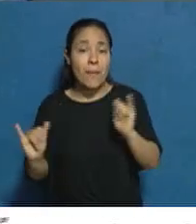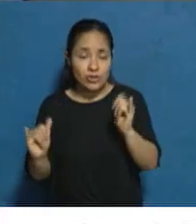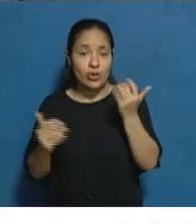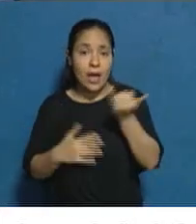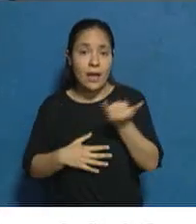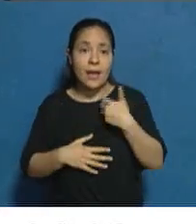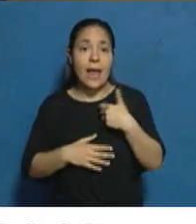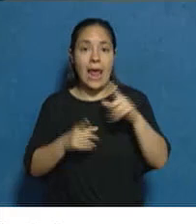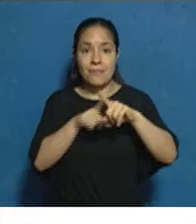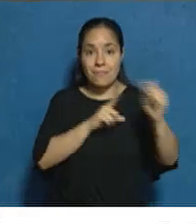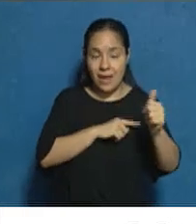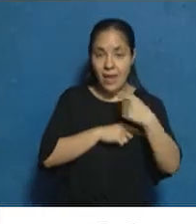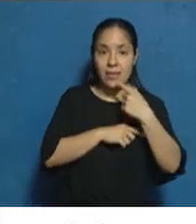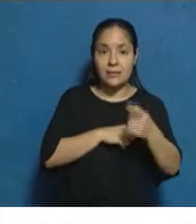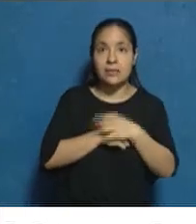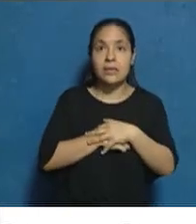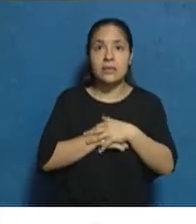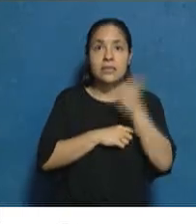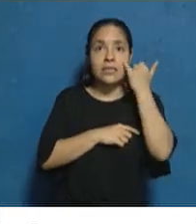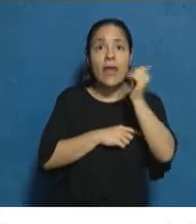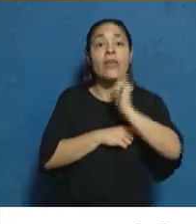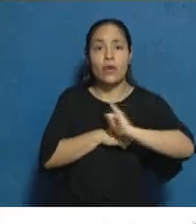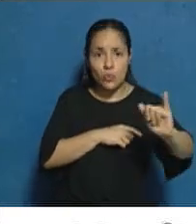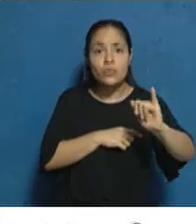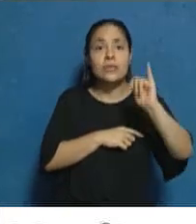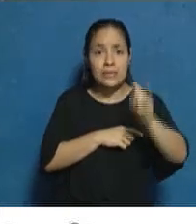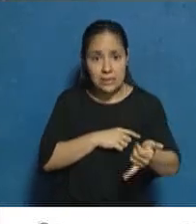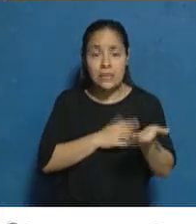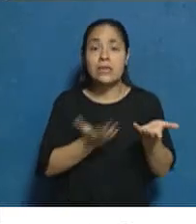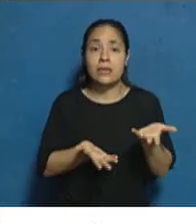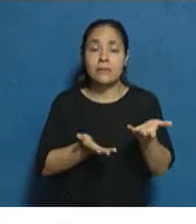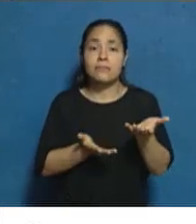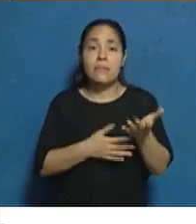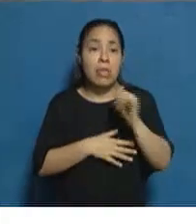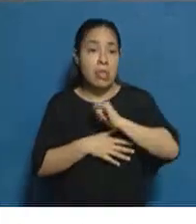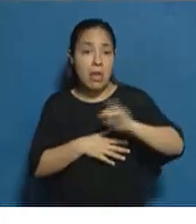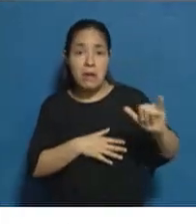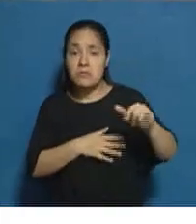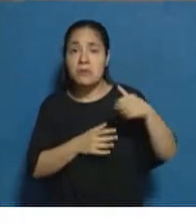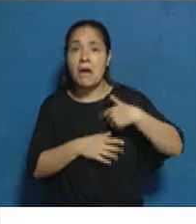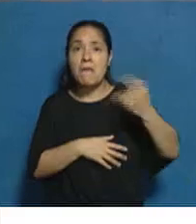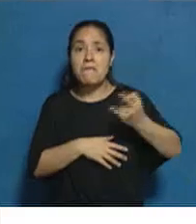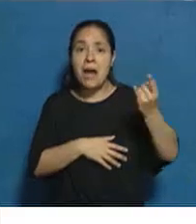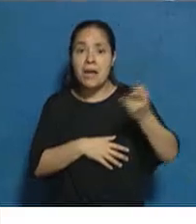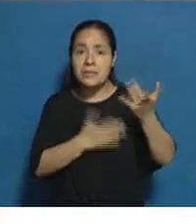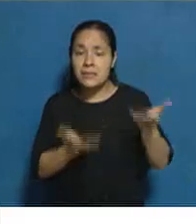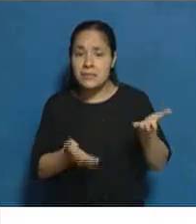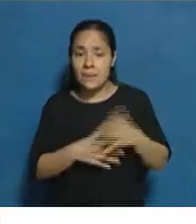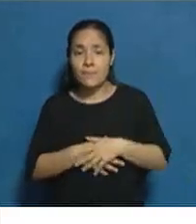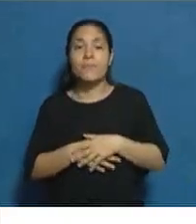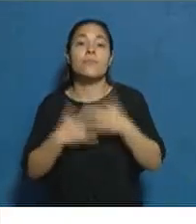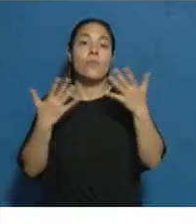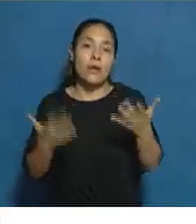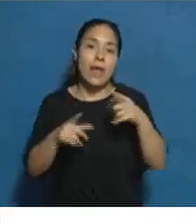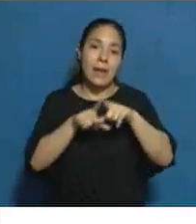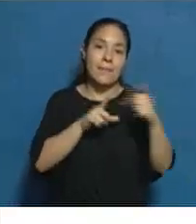la hermana de la víctima, de que había realizado la denuncia. Finalmente esta denuncia nunca existió y por eso hoy la hermana de la